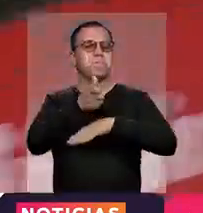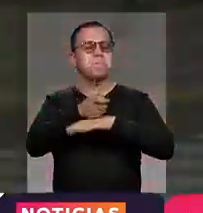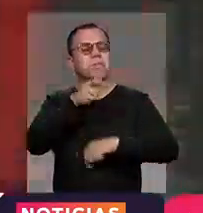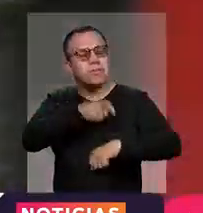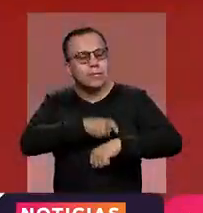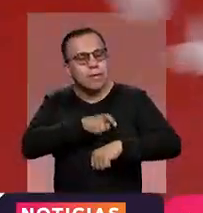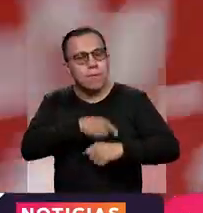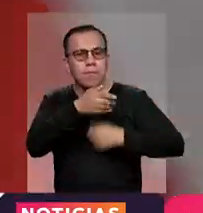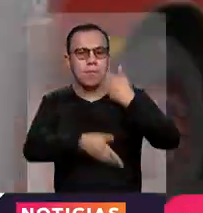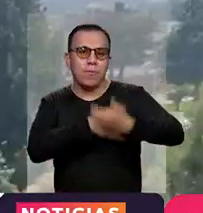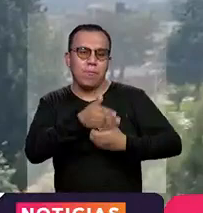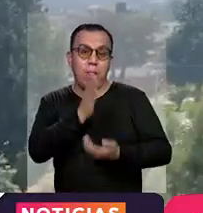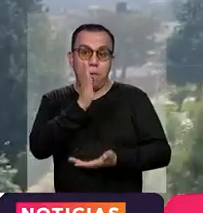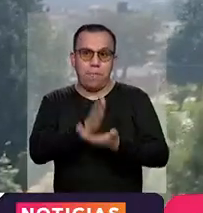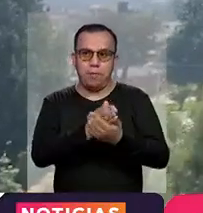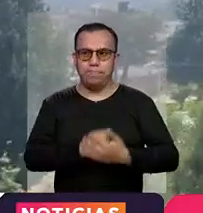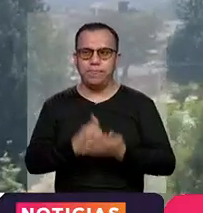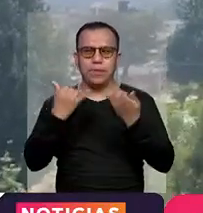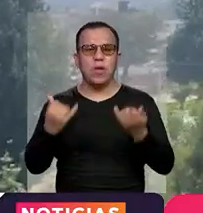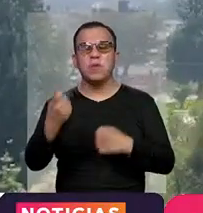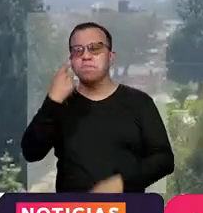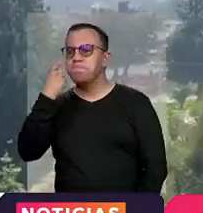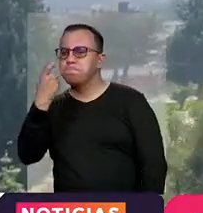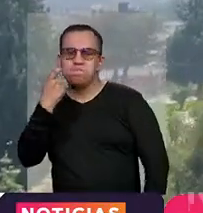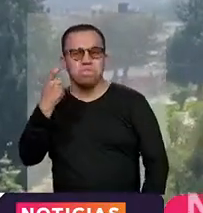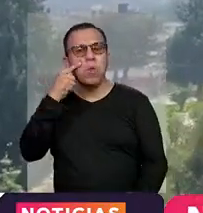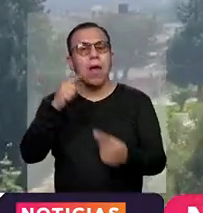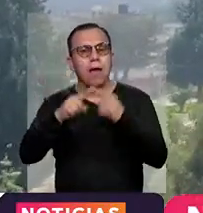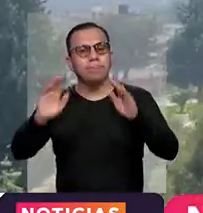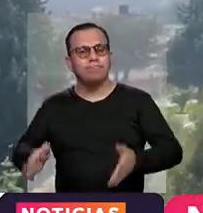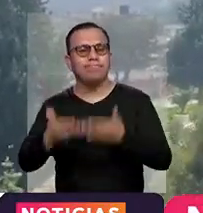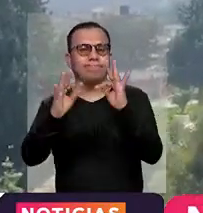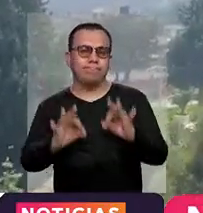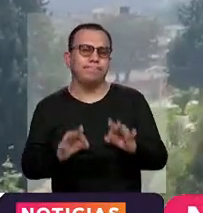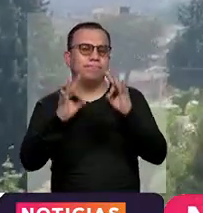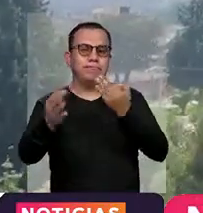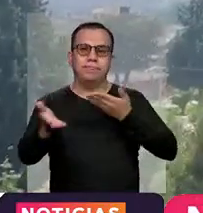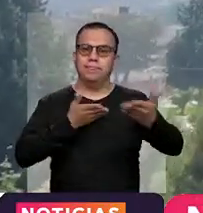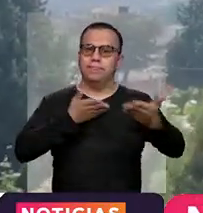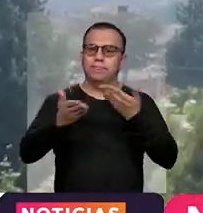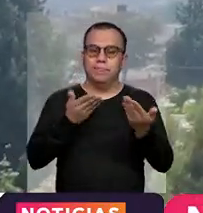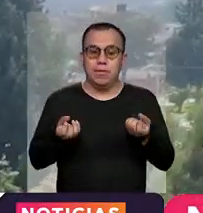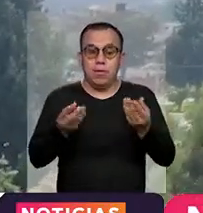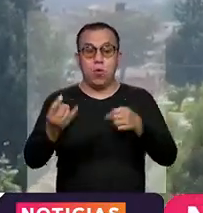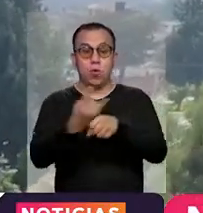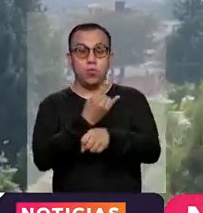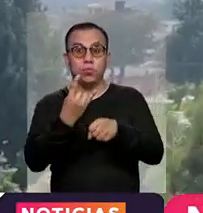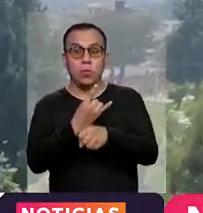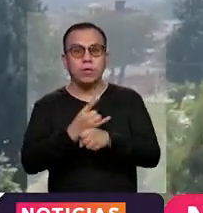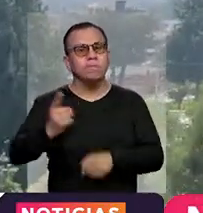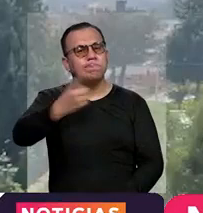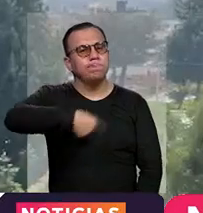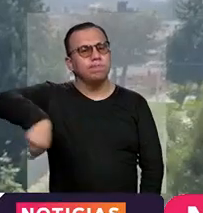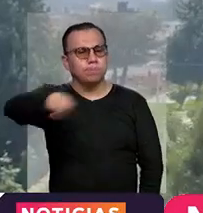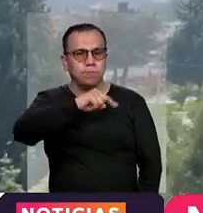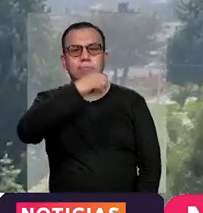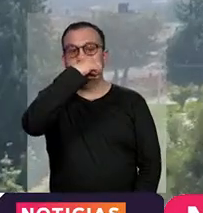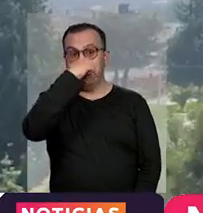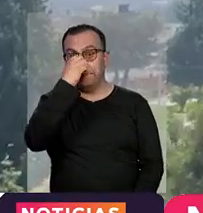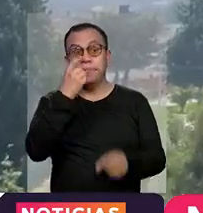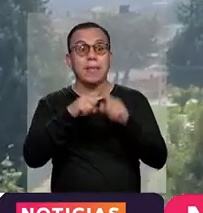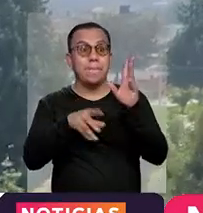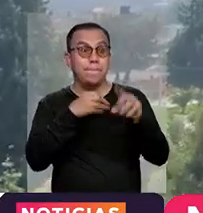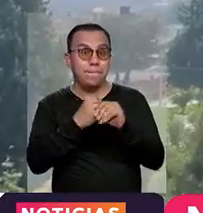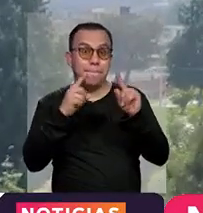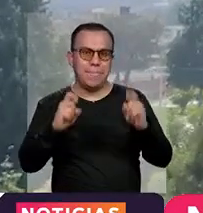atender incidentes o fallas. Se busca ofrecer una mejor calidad de servicio para nuestros usuarios, ser más resistentes